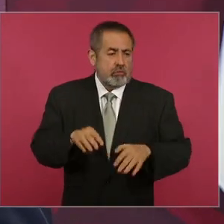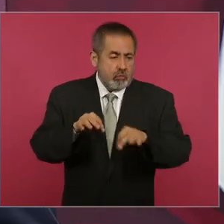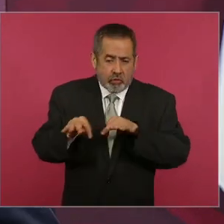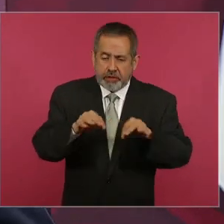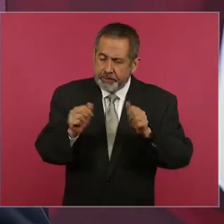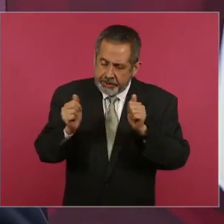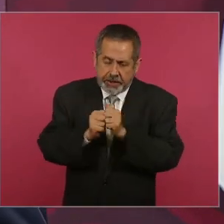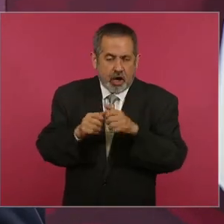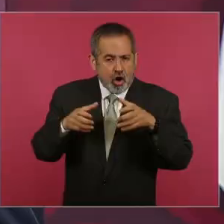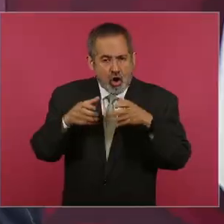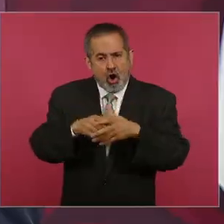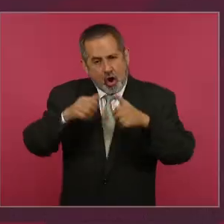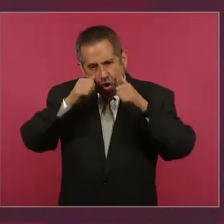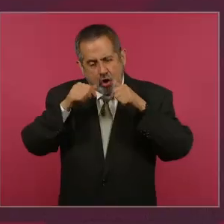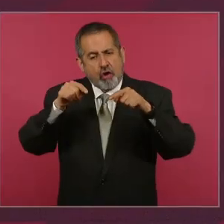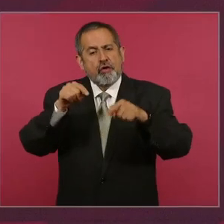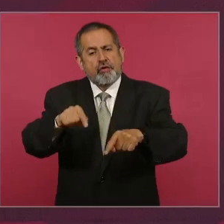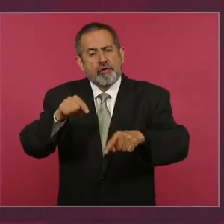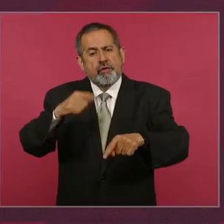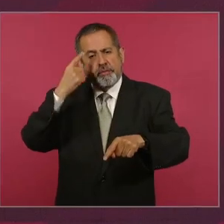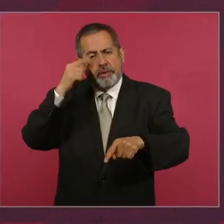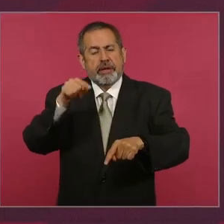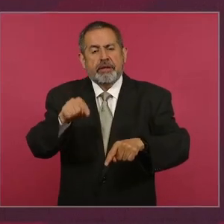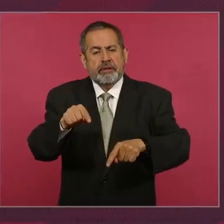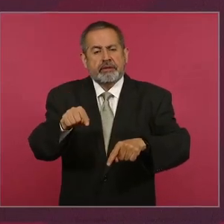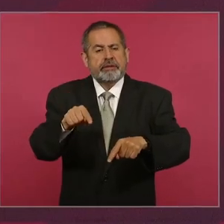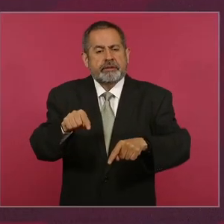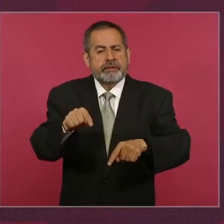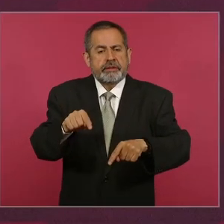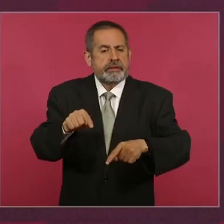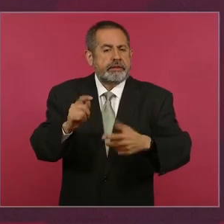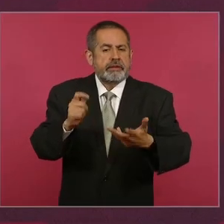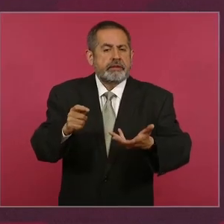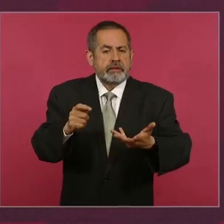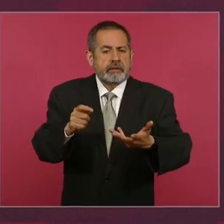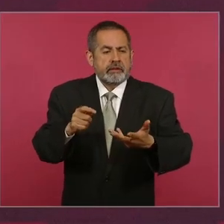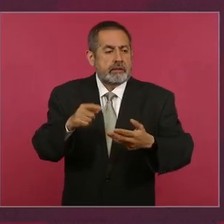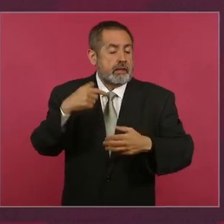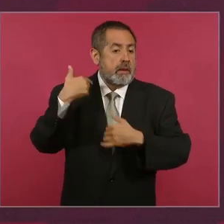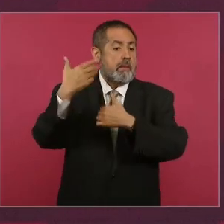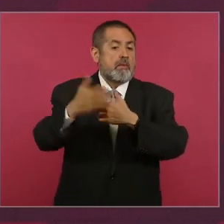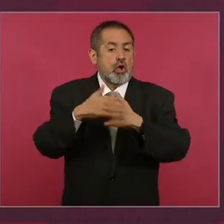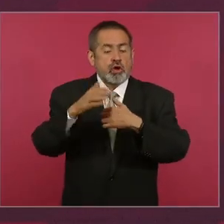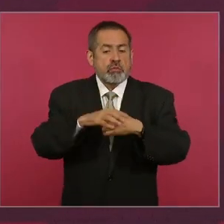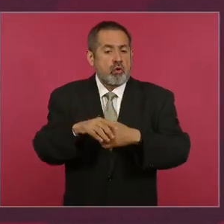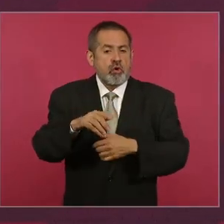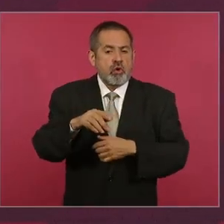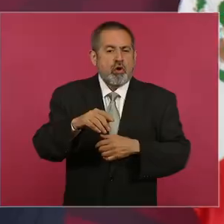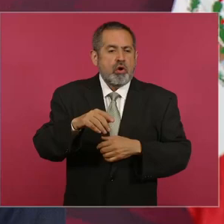trabajar para que el tianguis